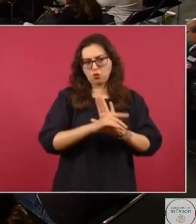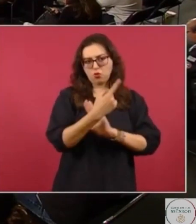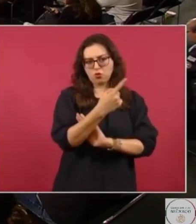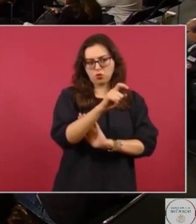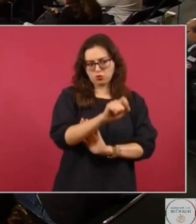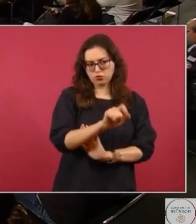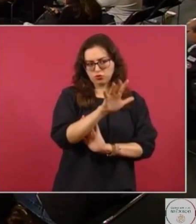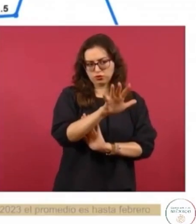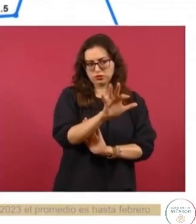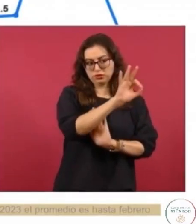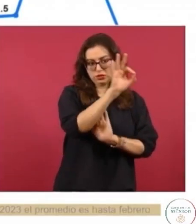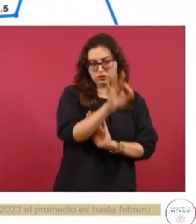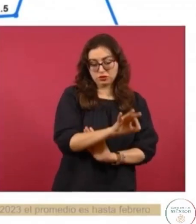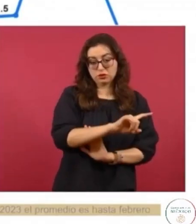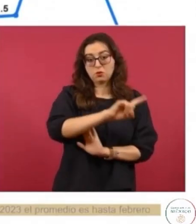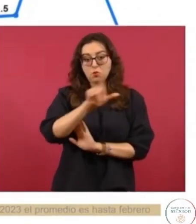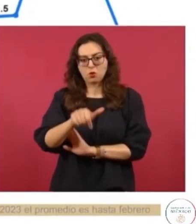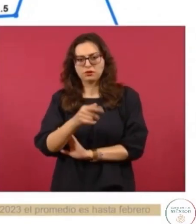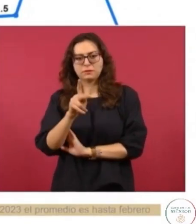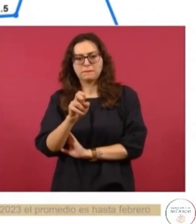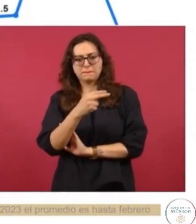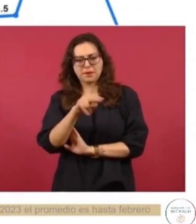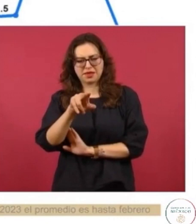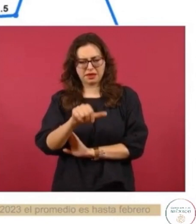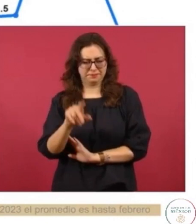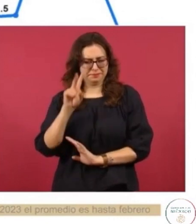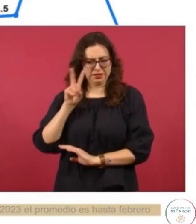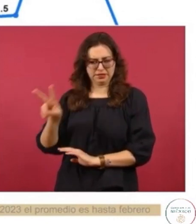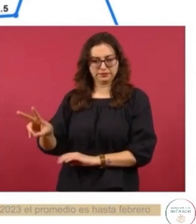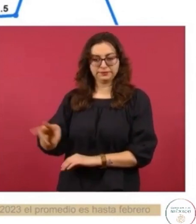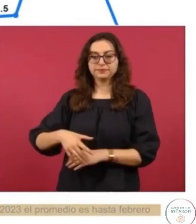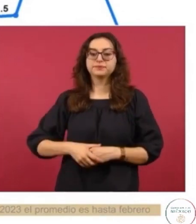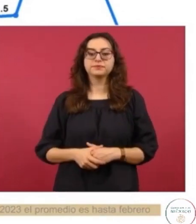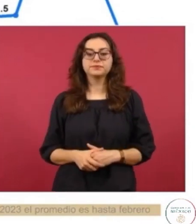el licenciado Peña Nieto subió 28.9